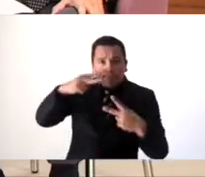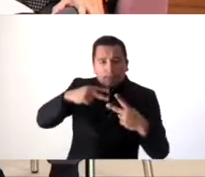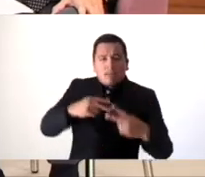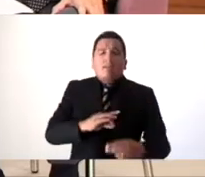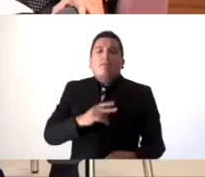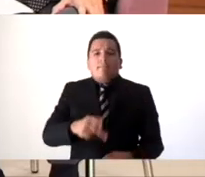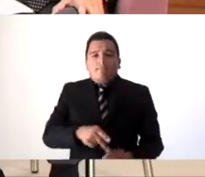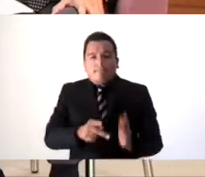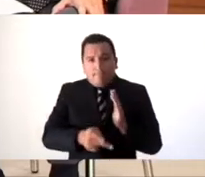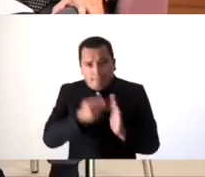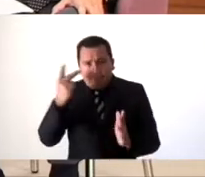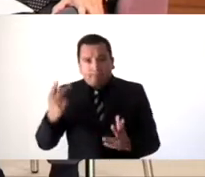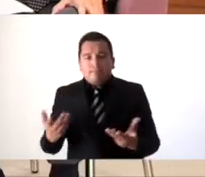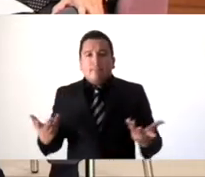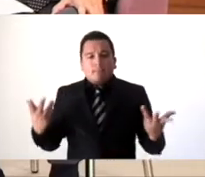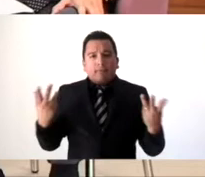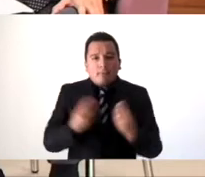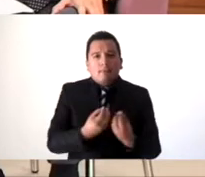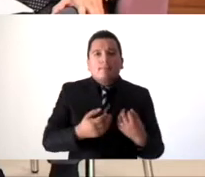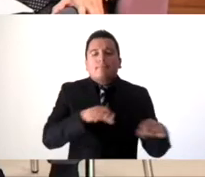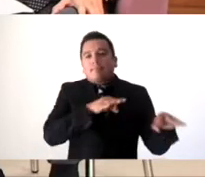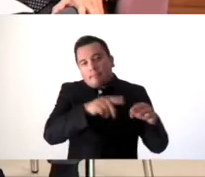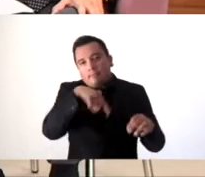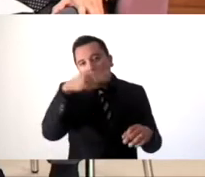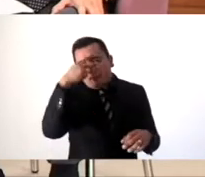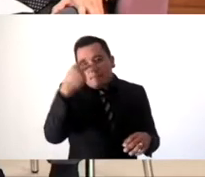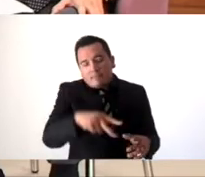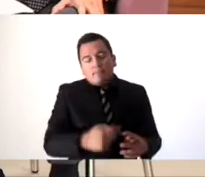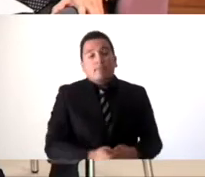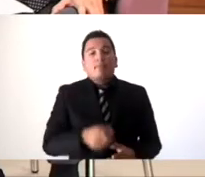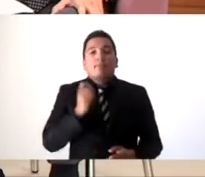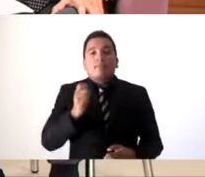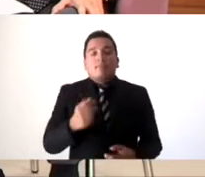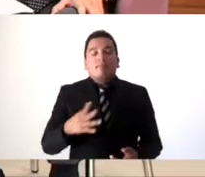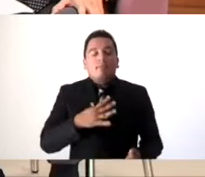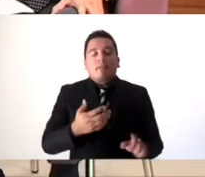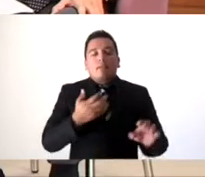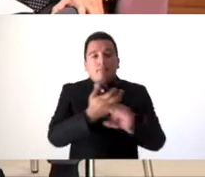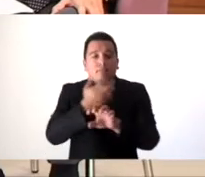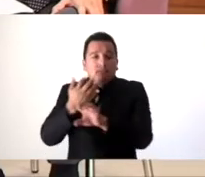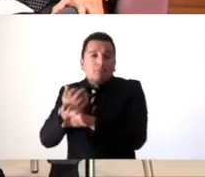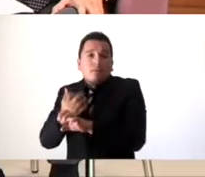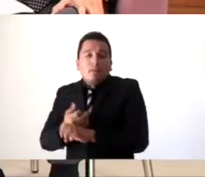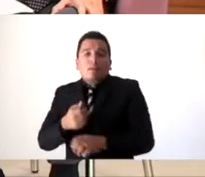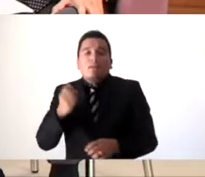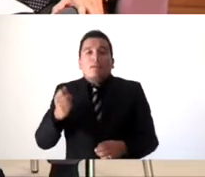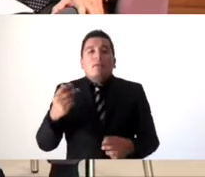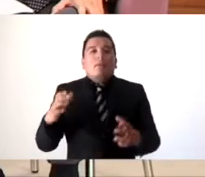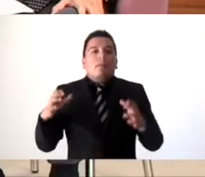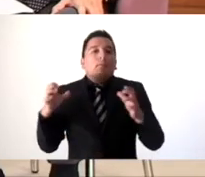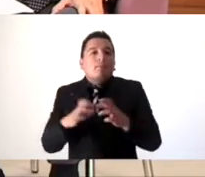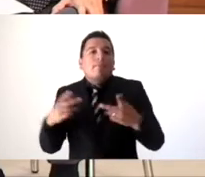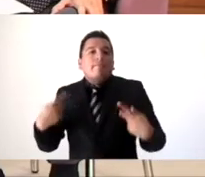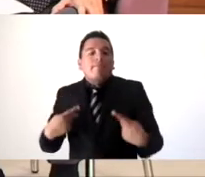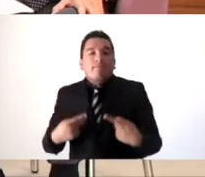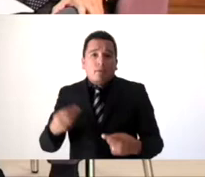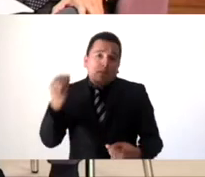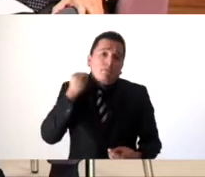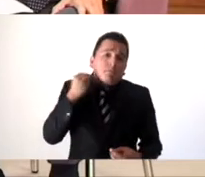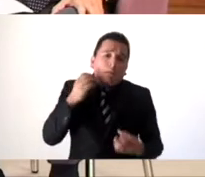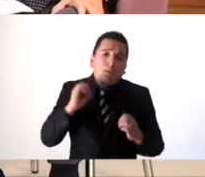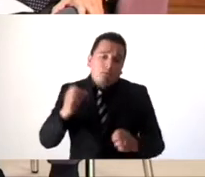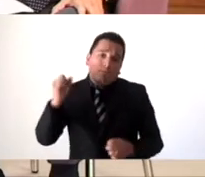la sociedad. Eso implica justamente que en cada una de las entidades federativas exista un congreso